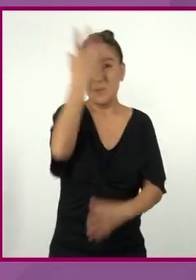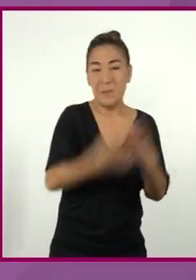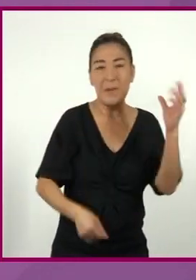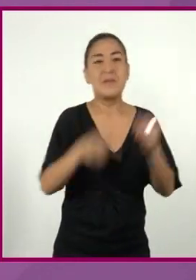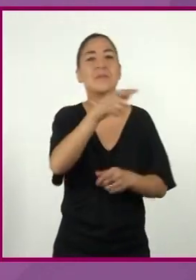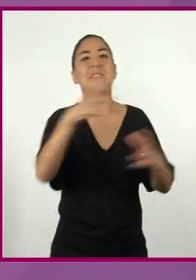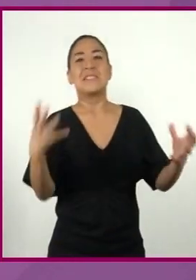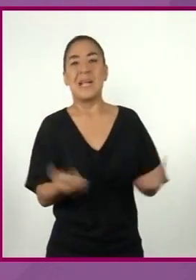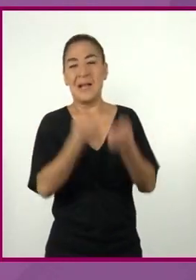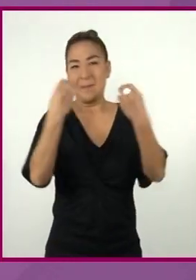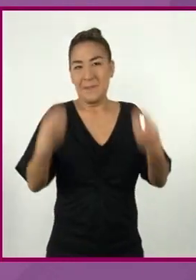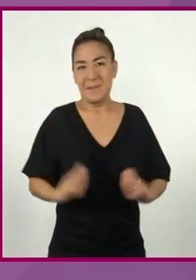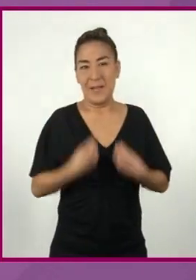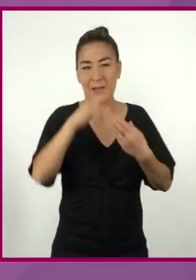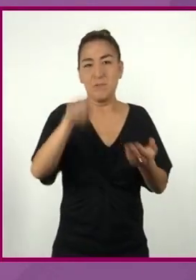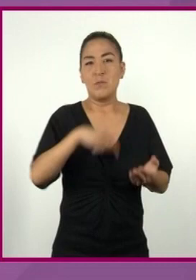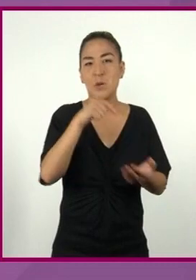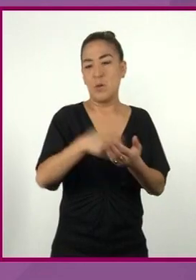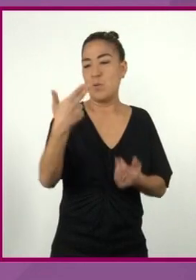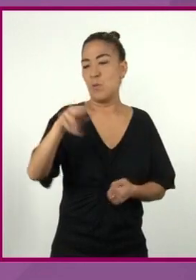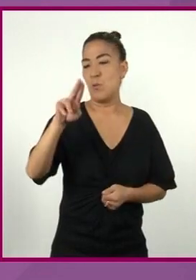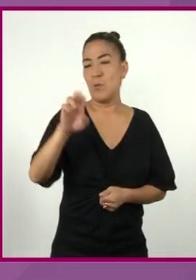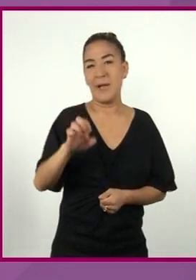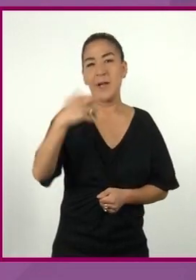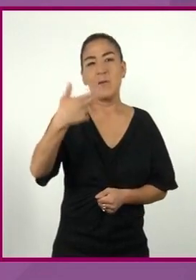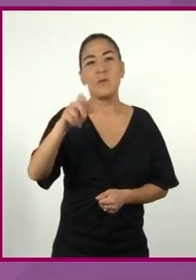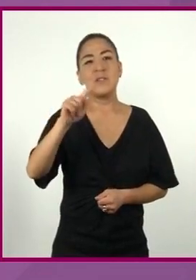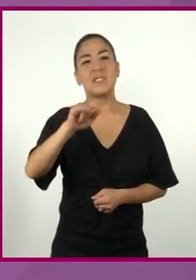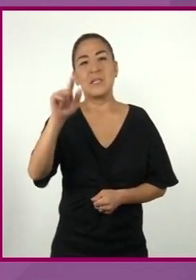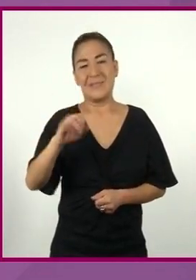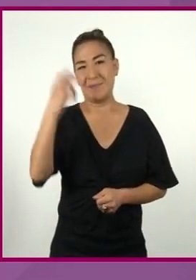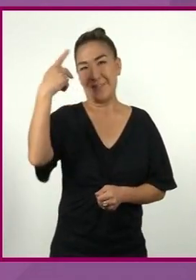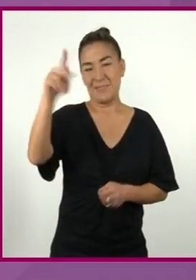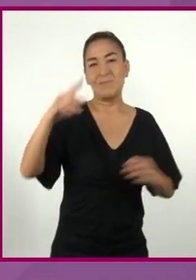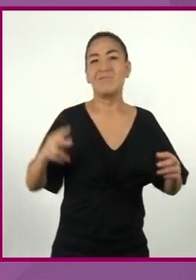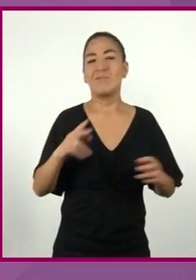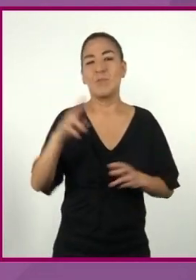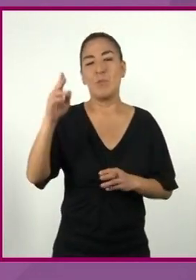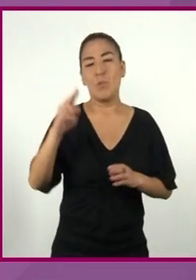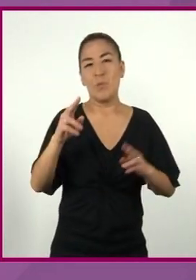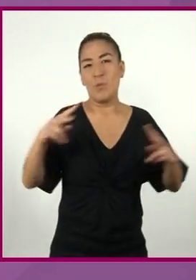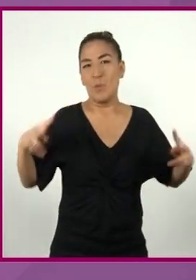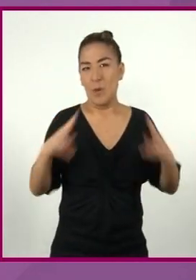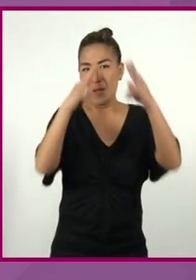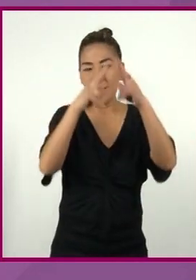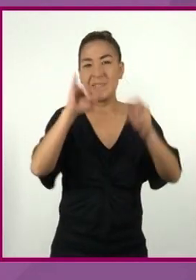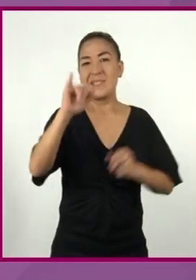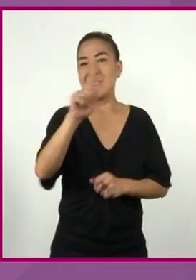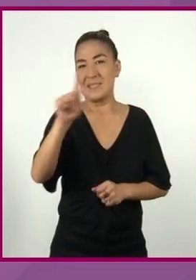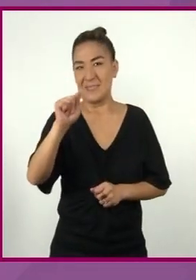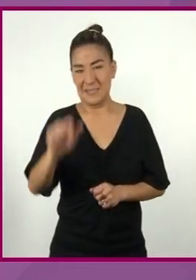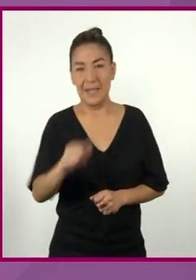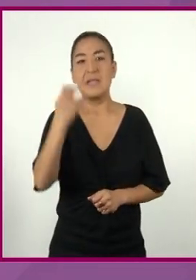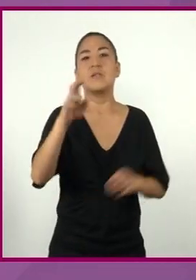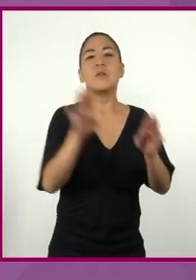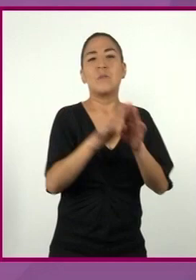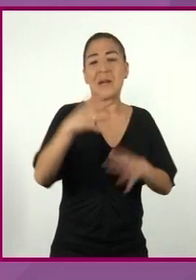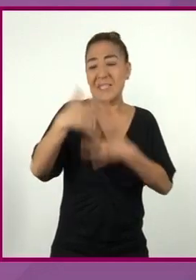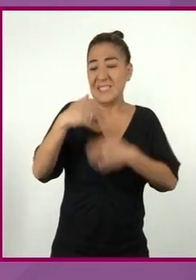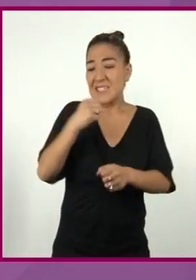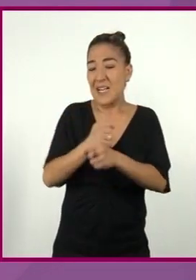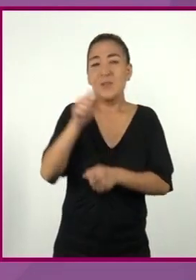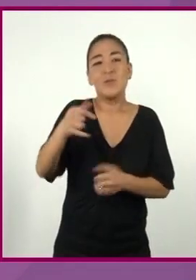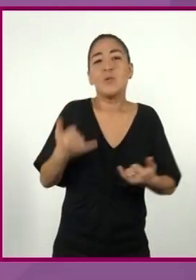vida, refugiándose en Huejotzingo, cerca del volcán Iztaccíhuatl. Tenía entonces 15 años. Uno podría pensar que su